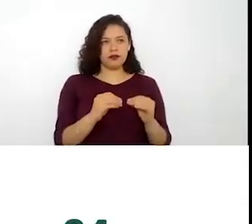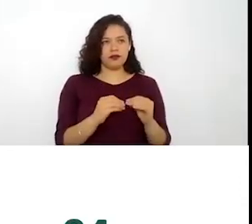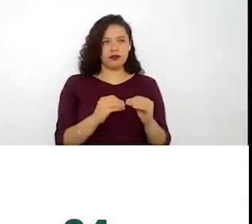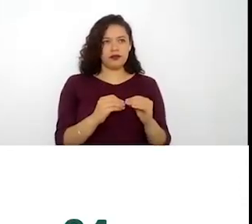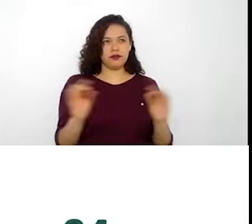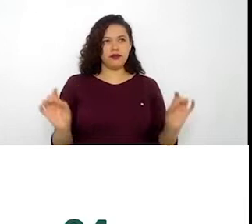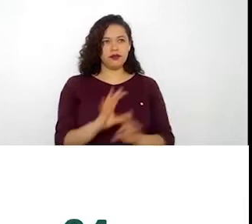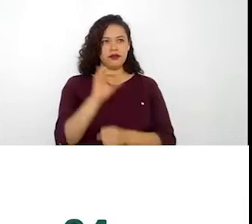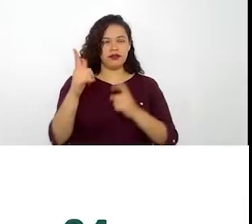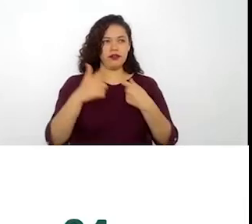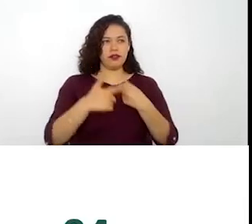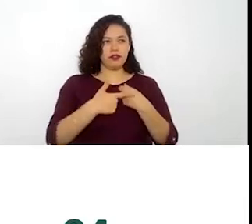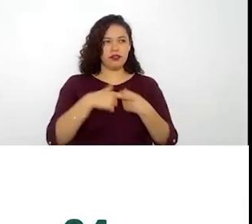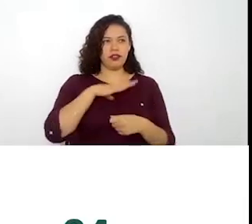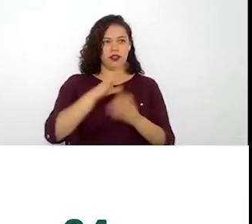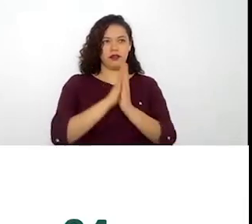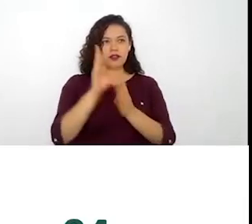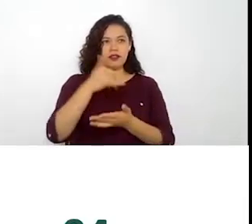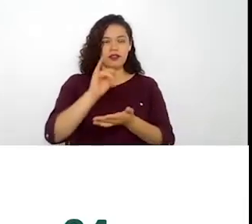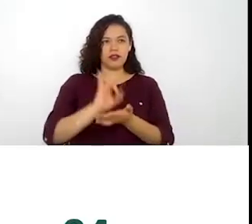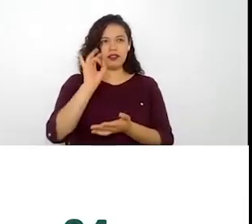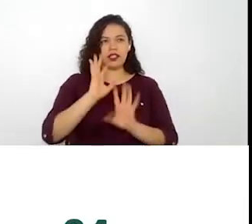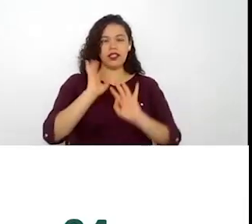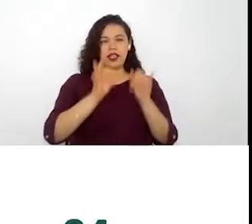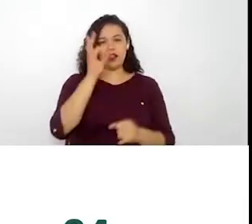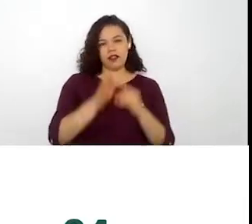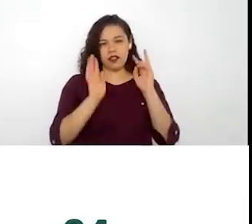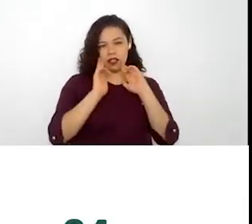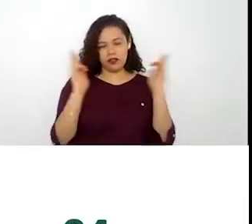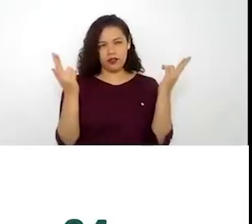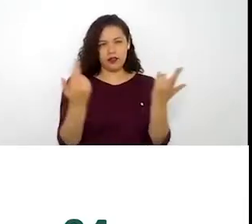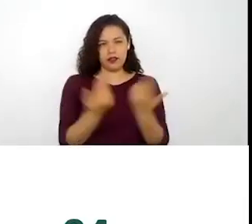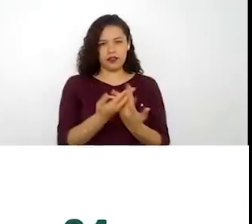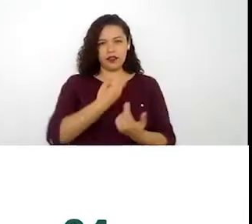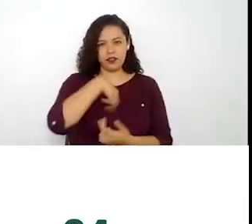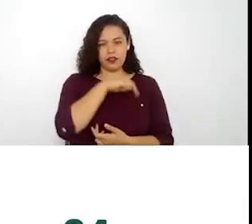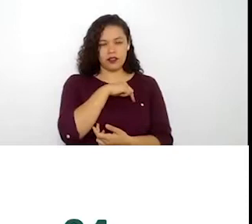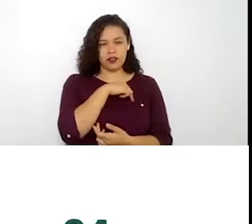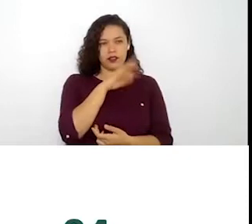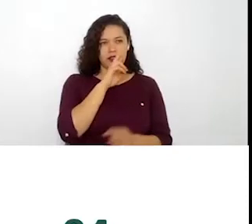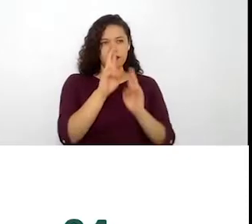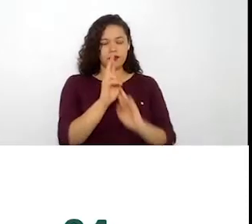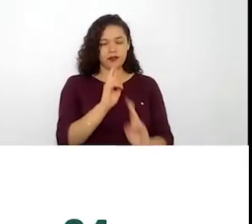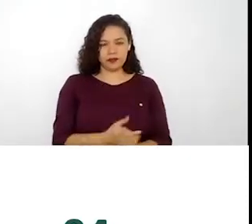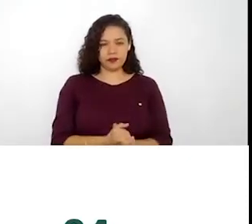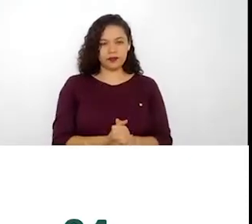duda que tengan por favor pongan en el chat y al finalizar la sesión le vamos a ir respondiendo